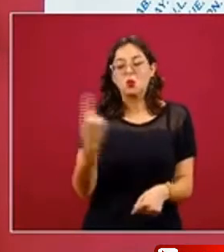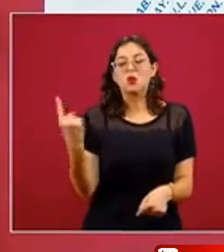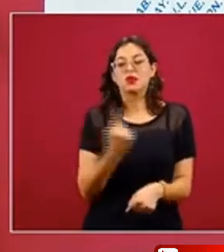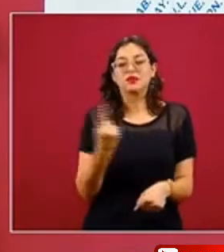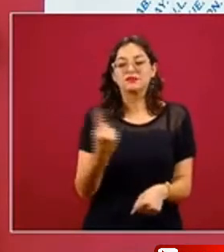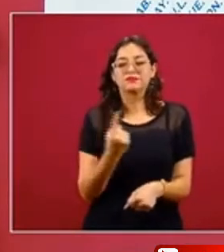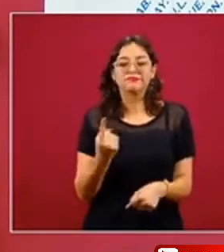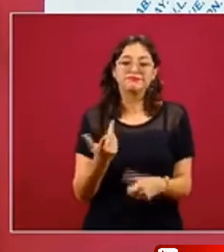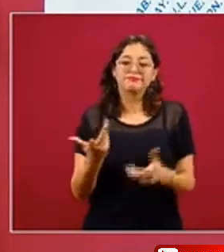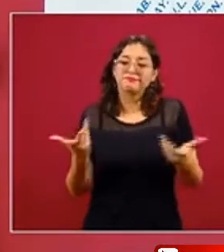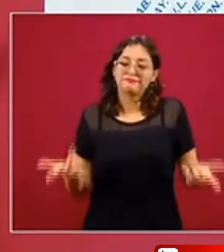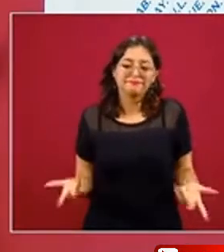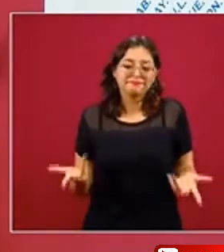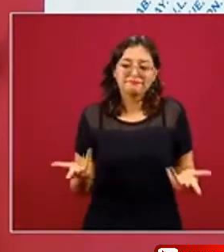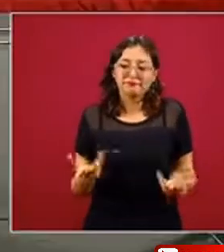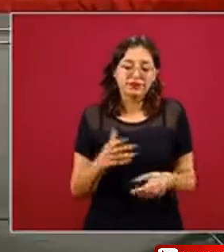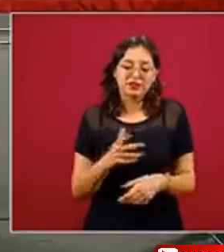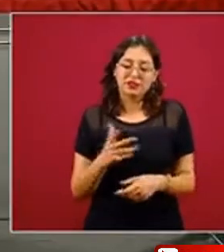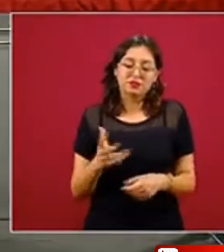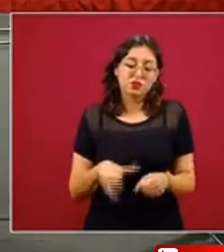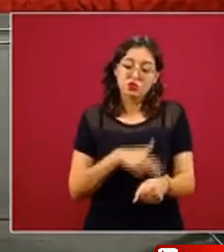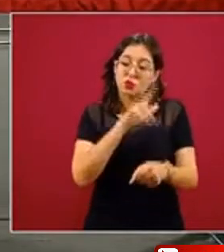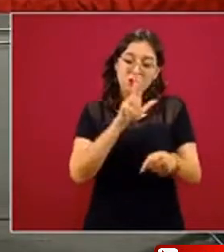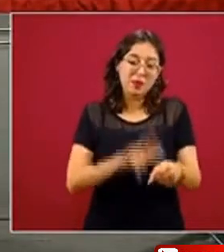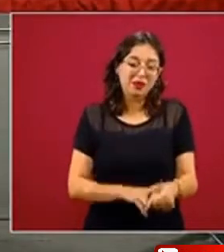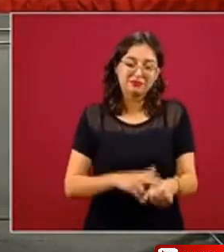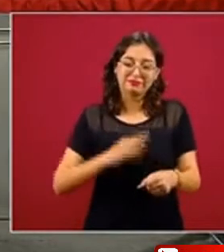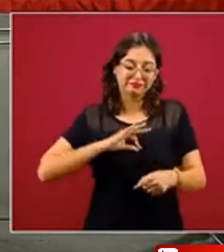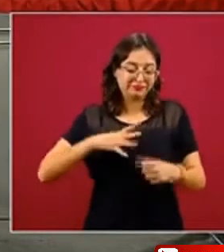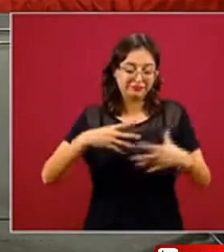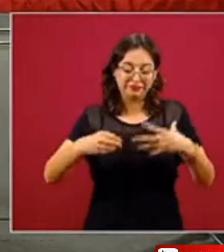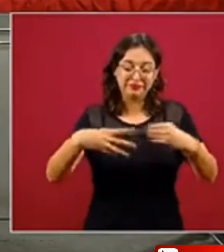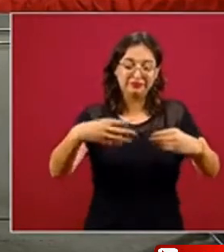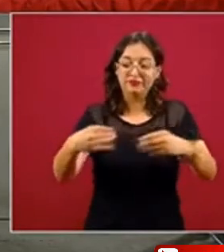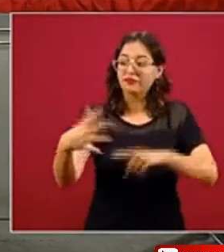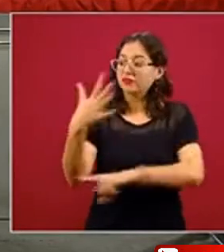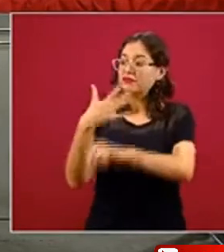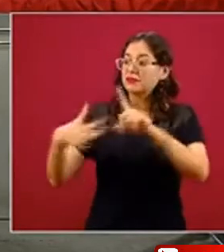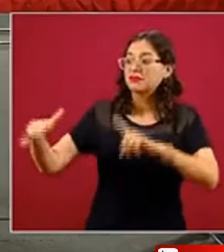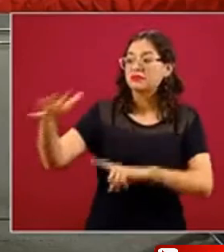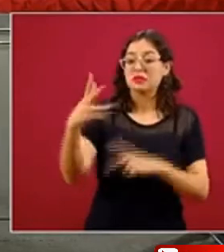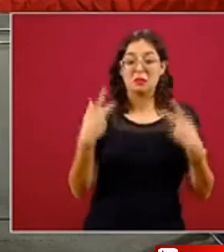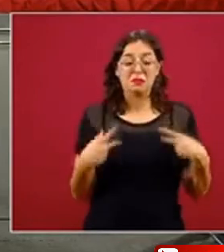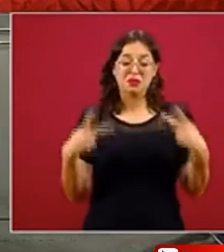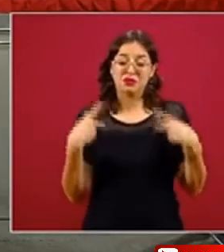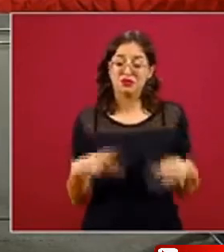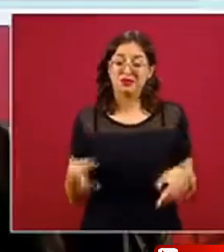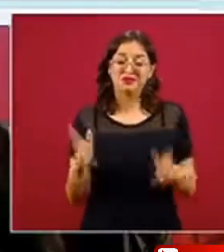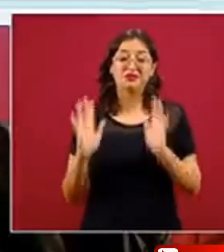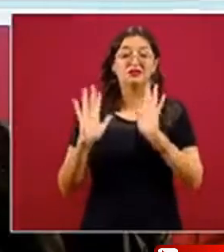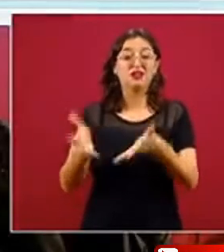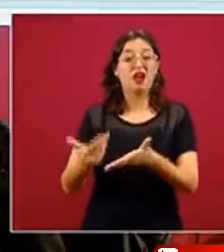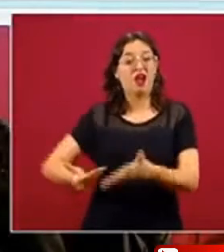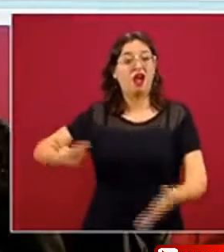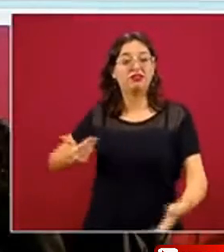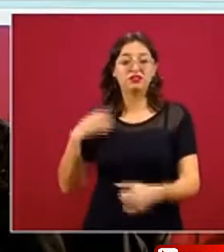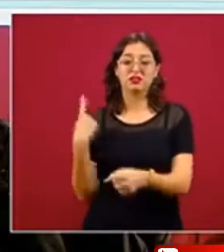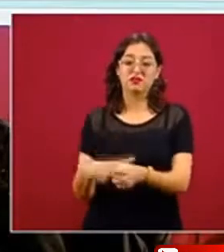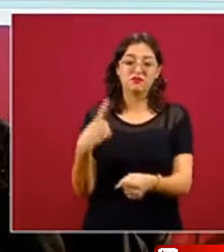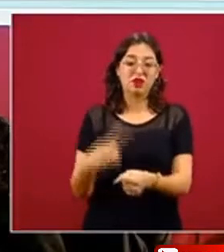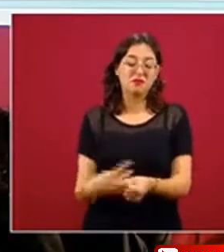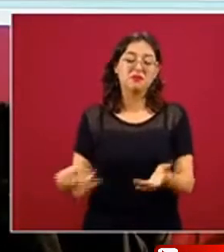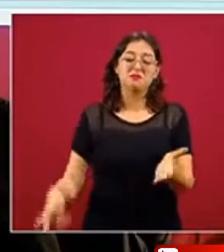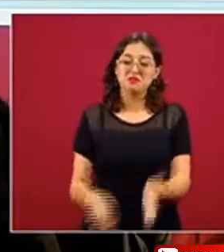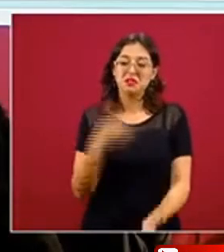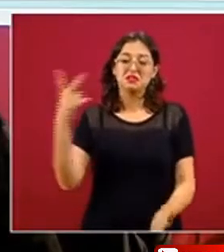de la propia naturaleza de la enfermedad. En una población con enfermedades crónicas, como lo hemos dicho una y otra vez, y